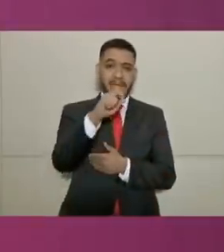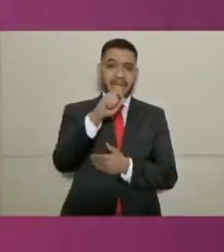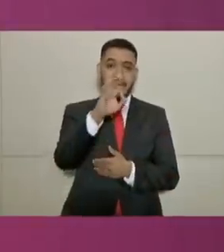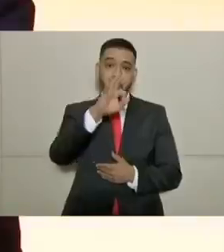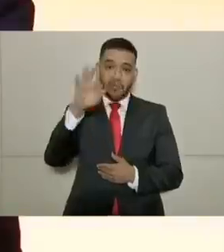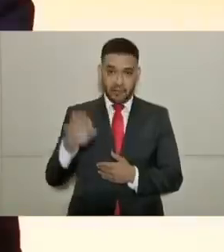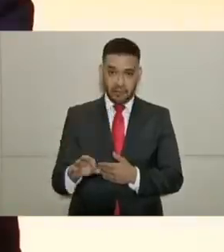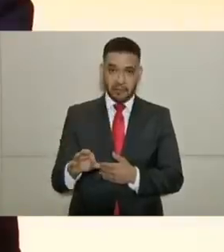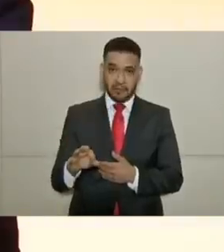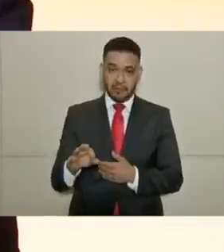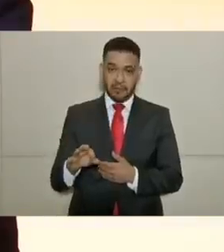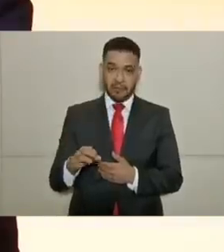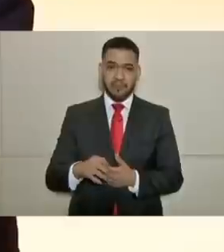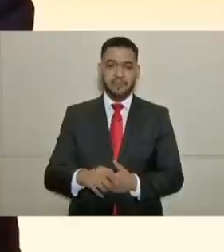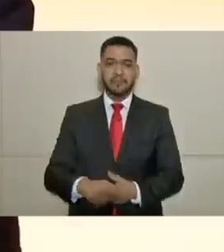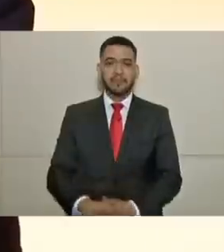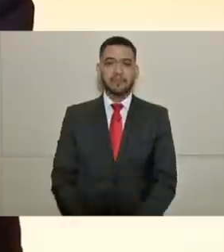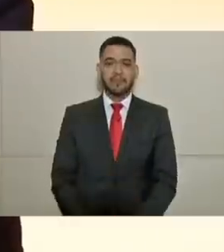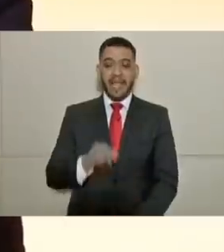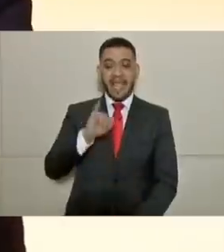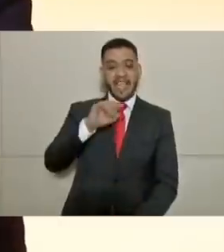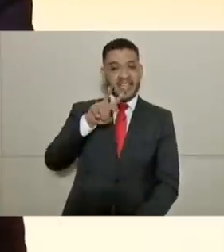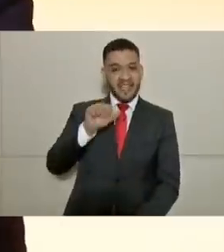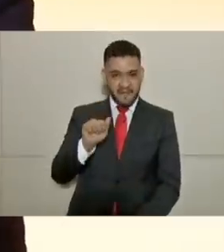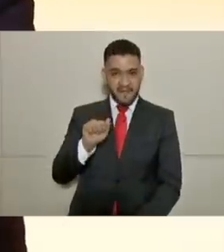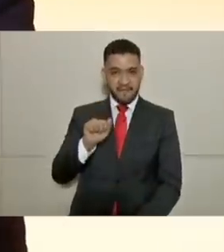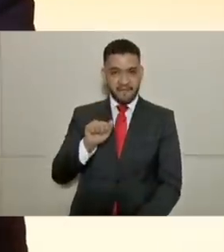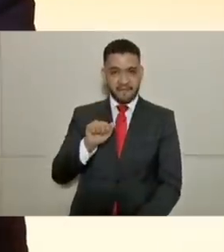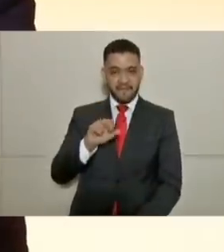20%. El IVA